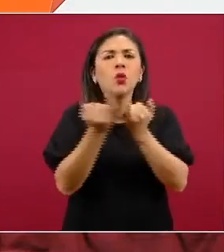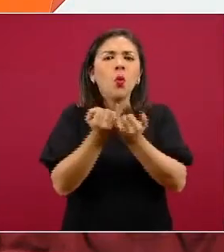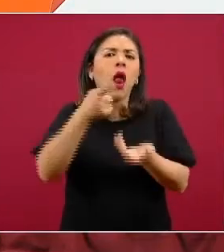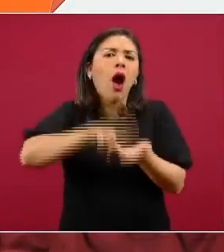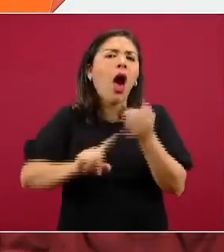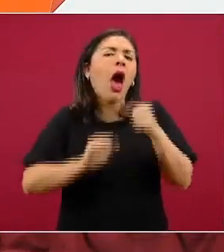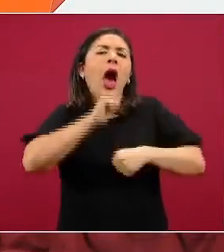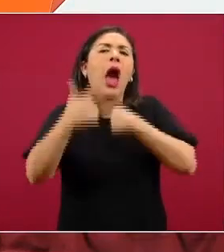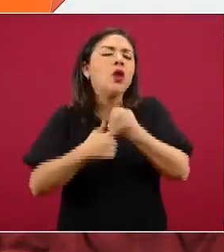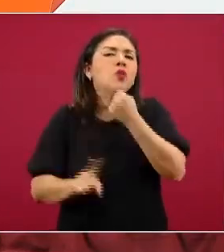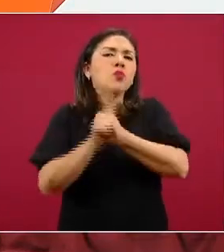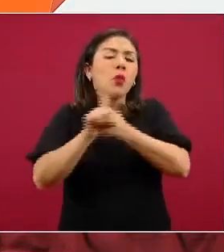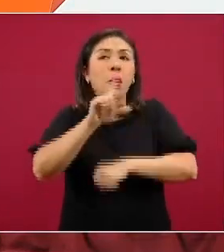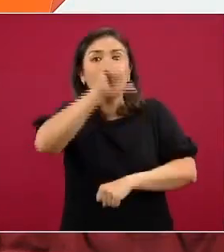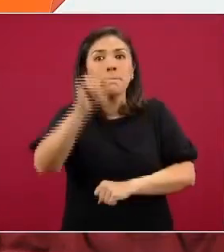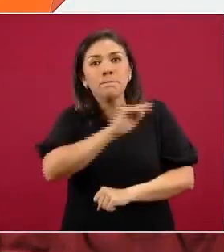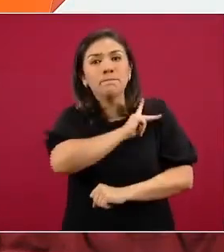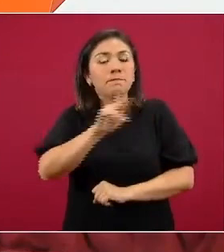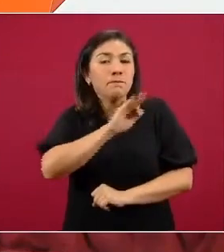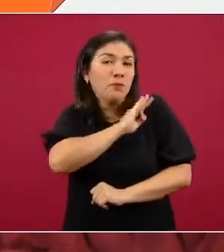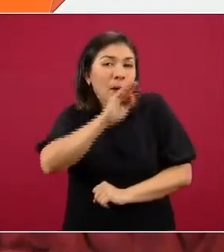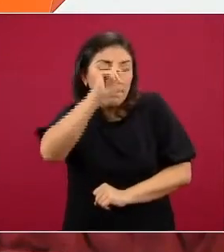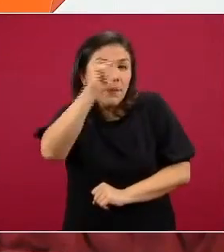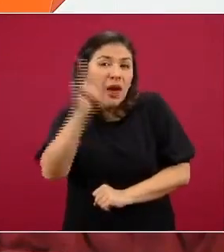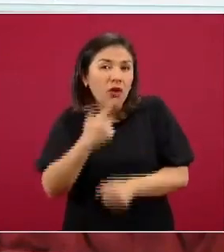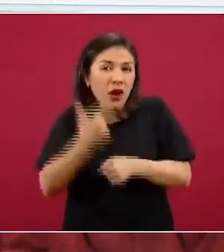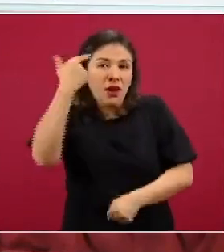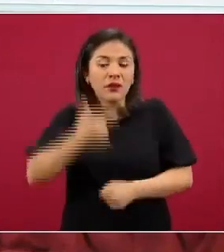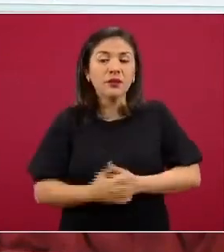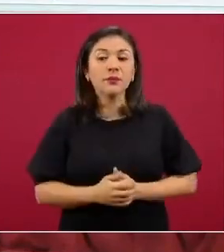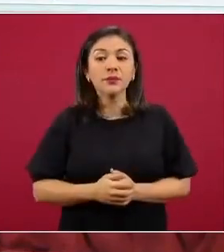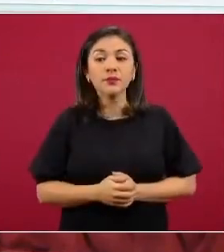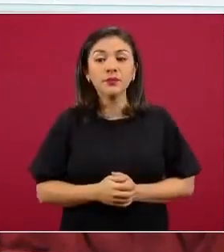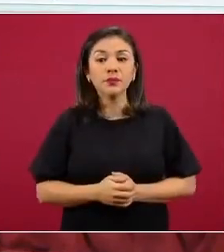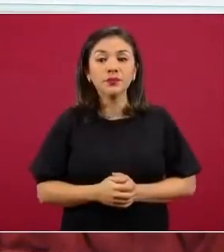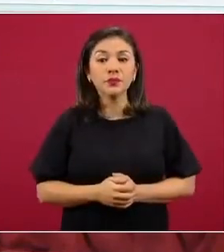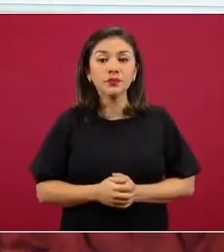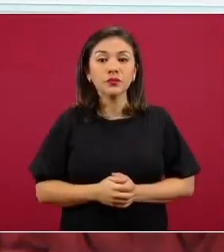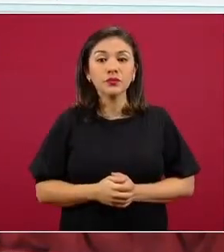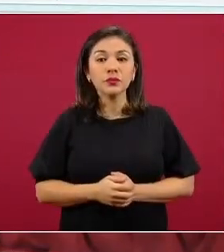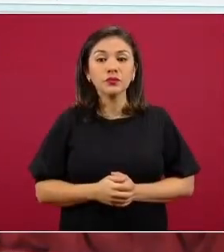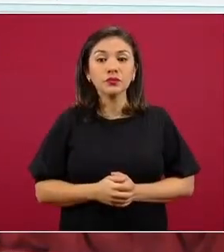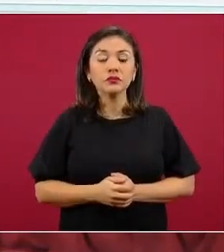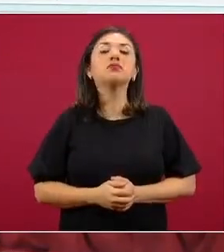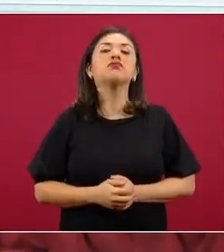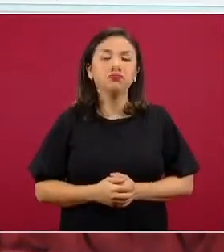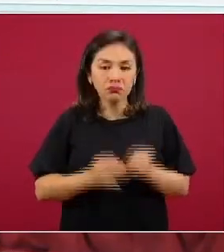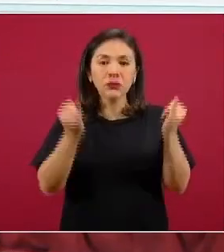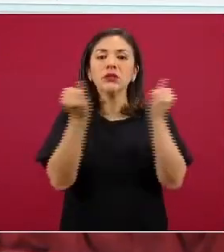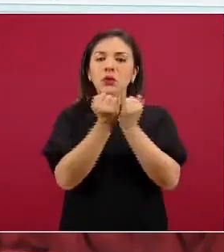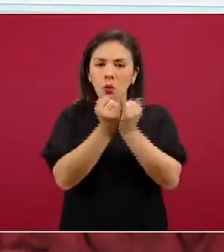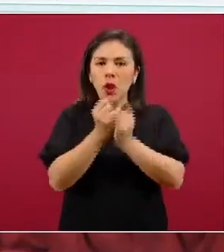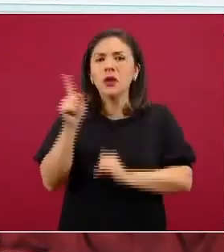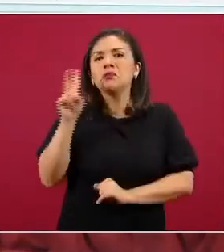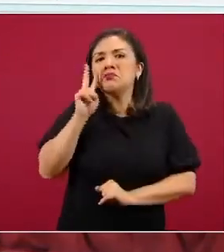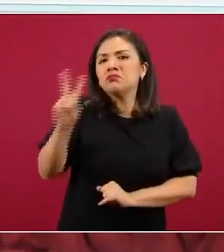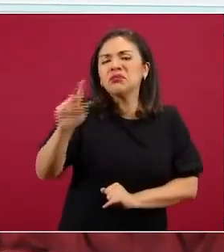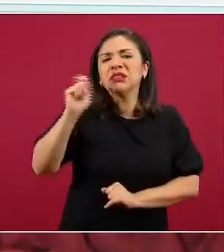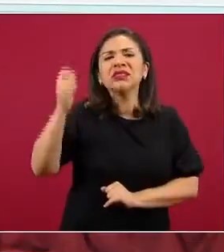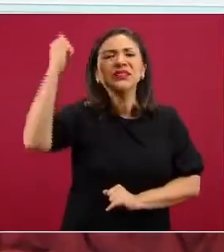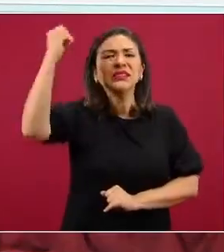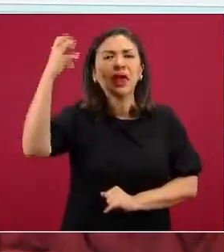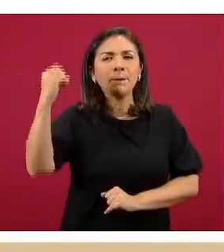problema que puede ser mayor. La siguiente, por favor. Nos gusta también presentar el